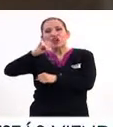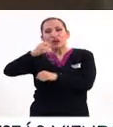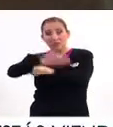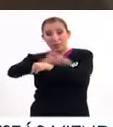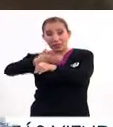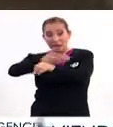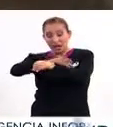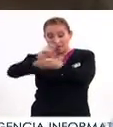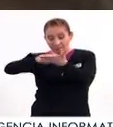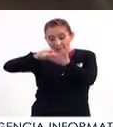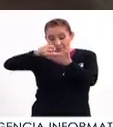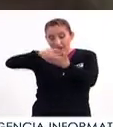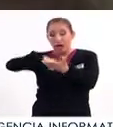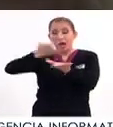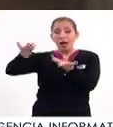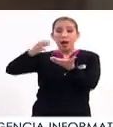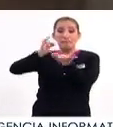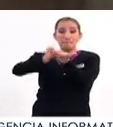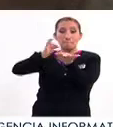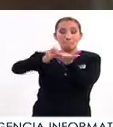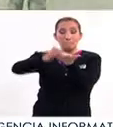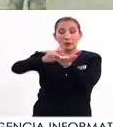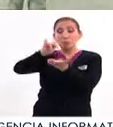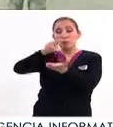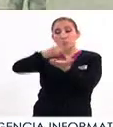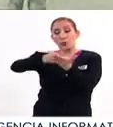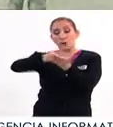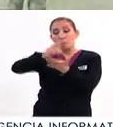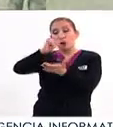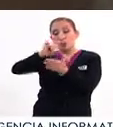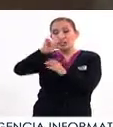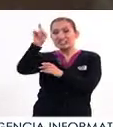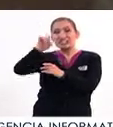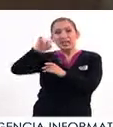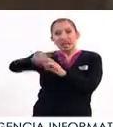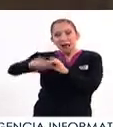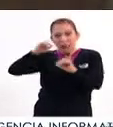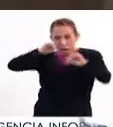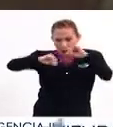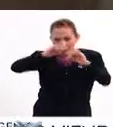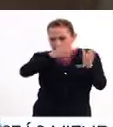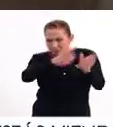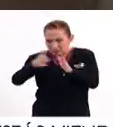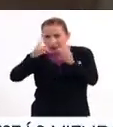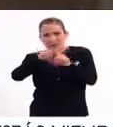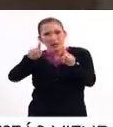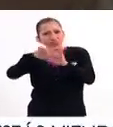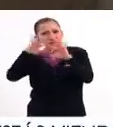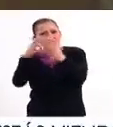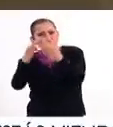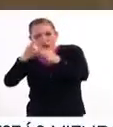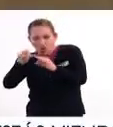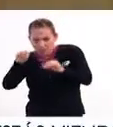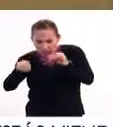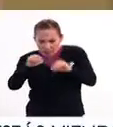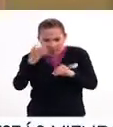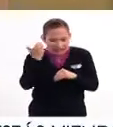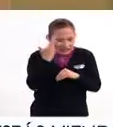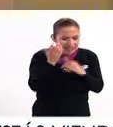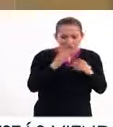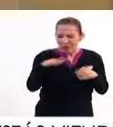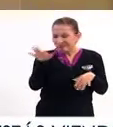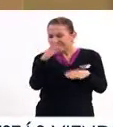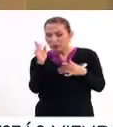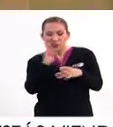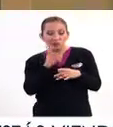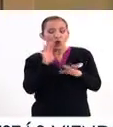técnicas, más que por una búsqueda experimental, por una necesidad laboral, porque le toca un cambio de transición, y entonces, como es muy